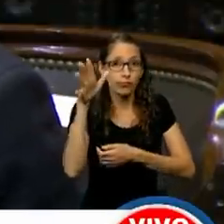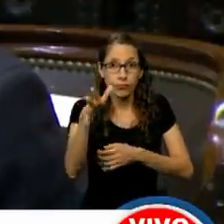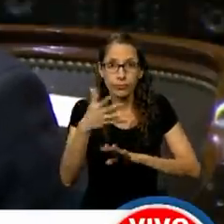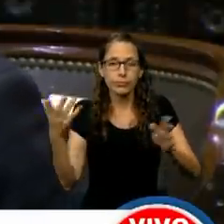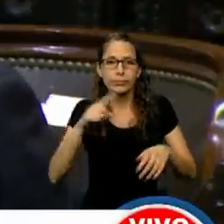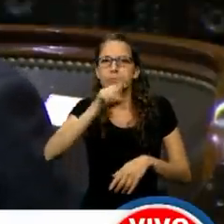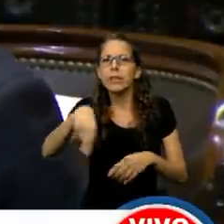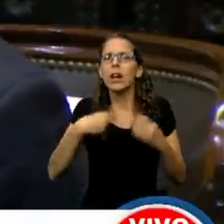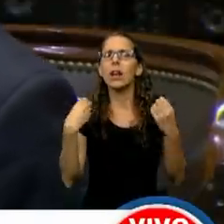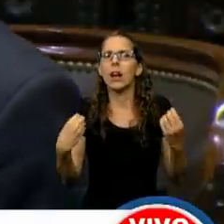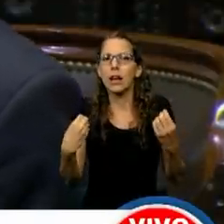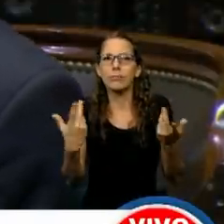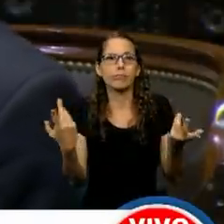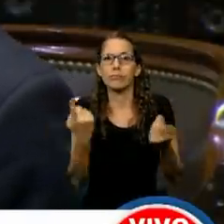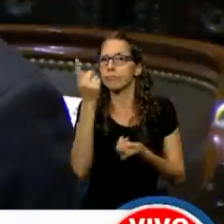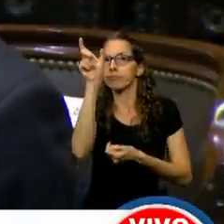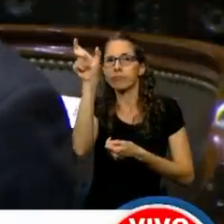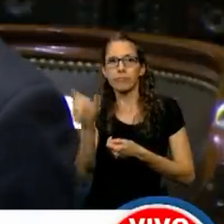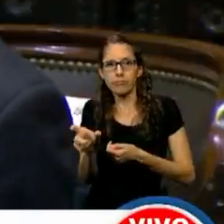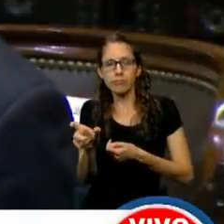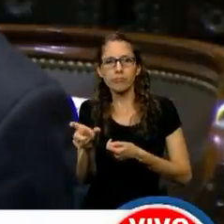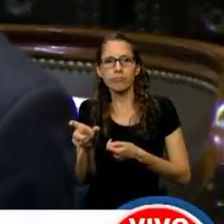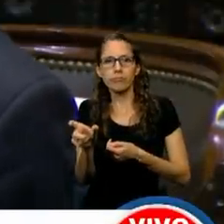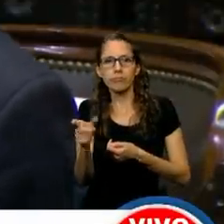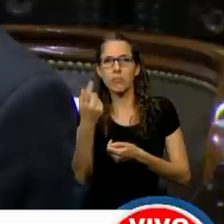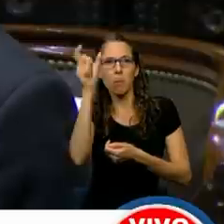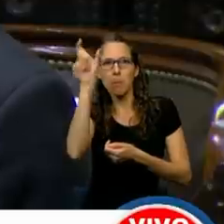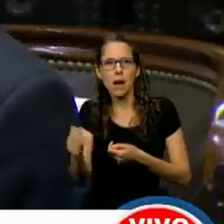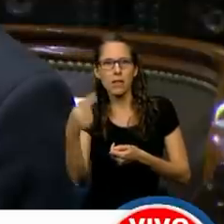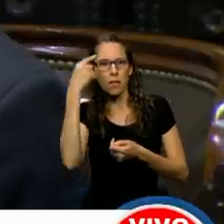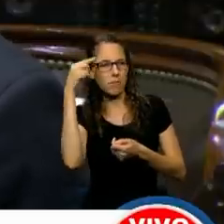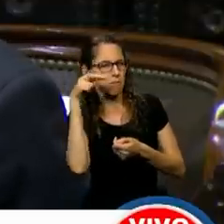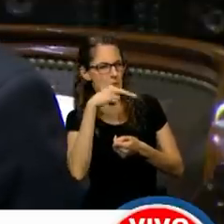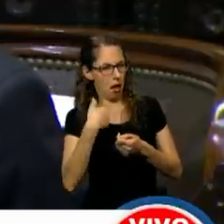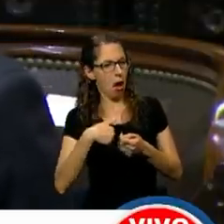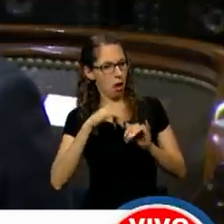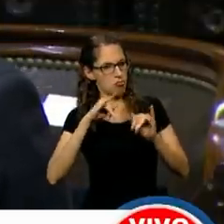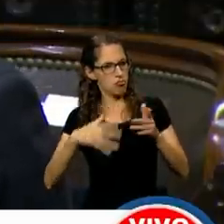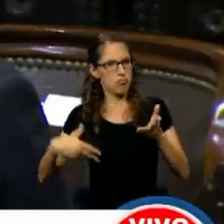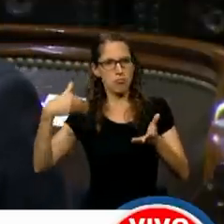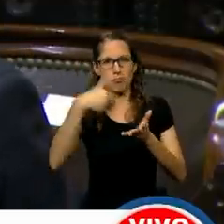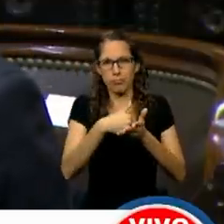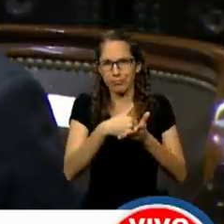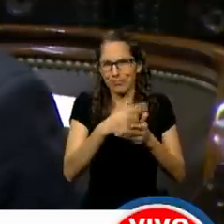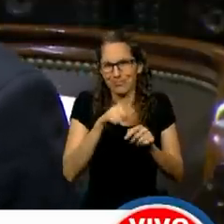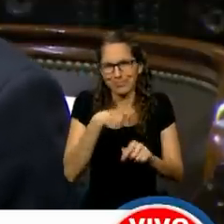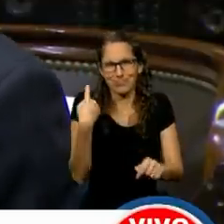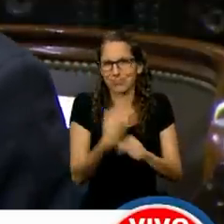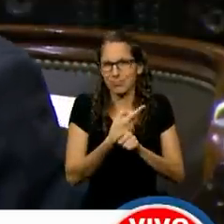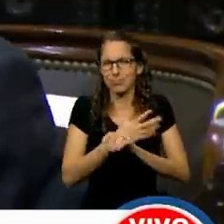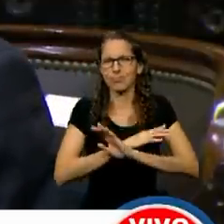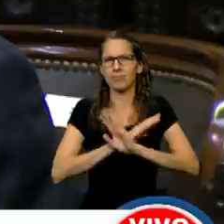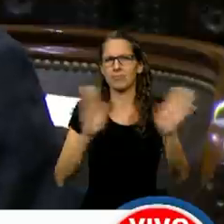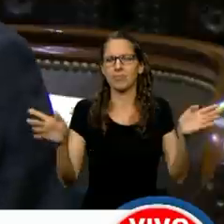impensado que una persona pueda evaluar una inversión en este país la variabilidad la falta de